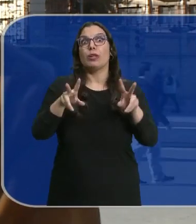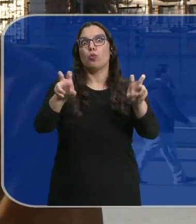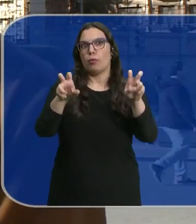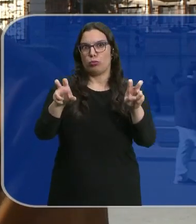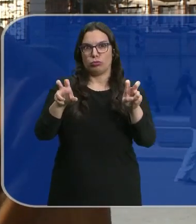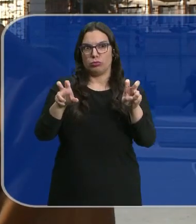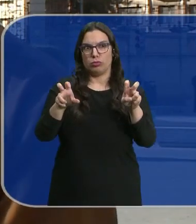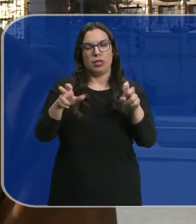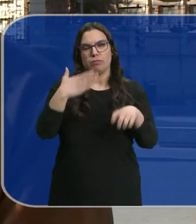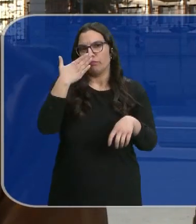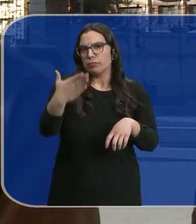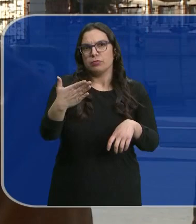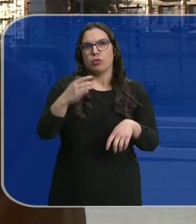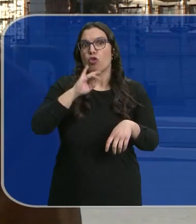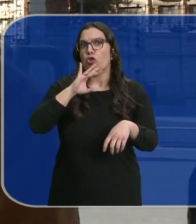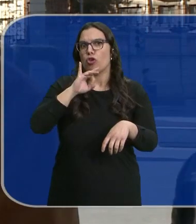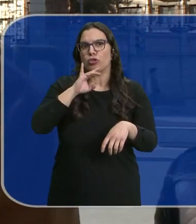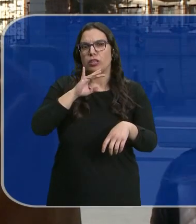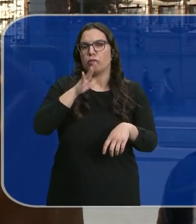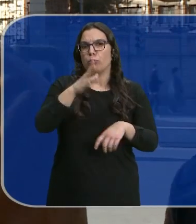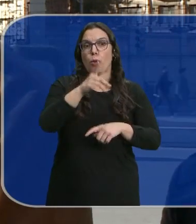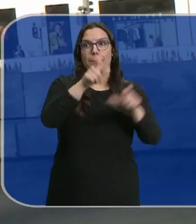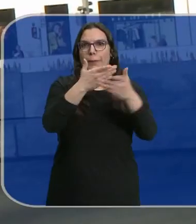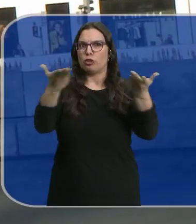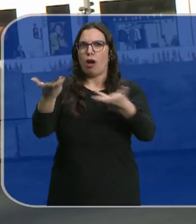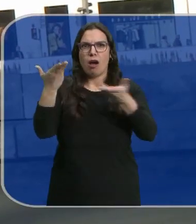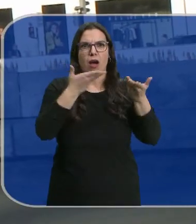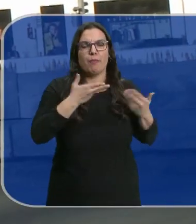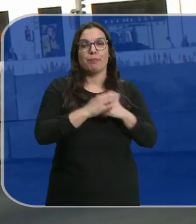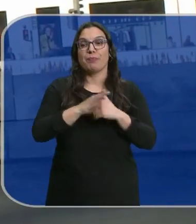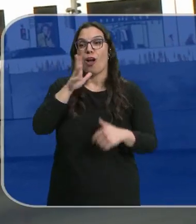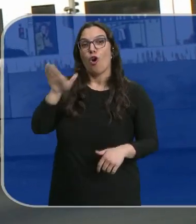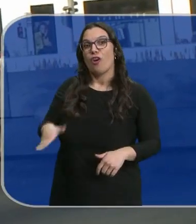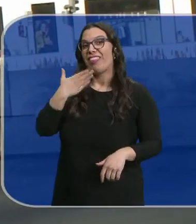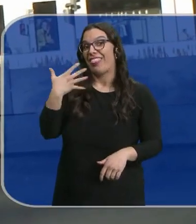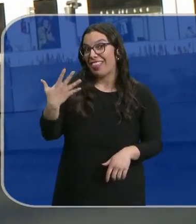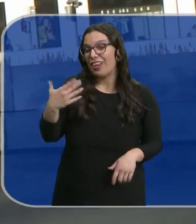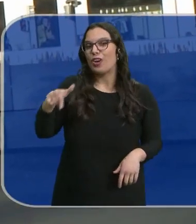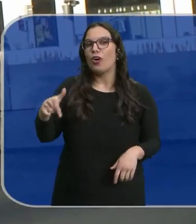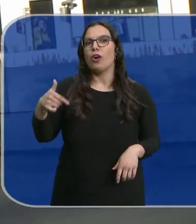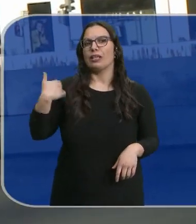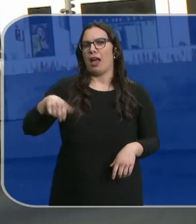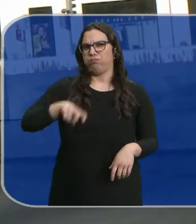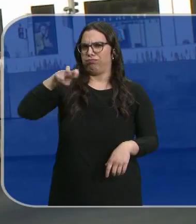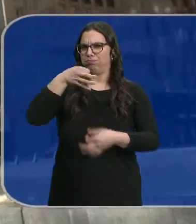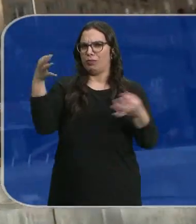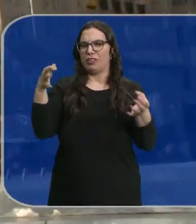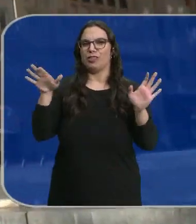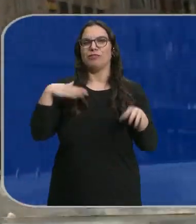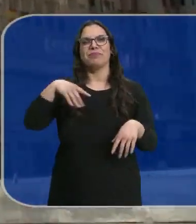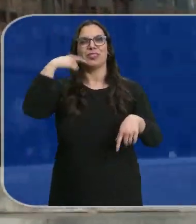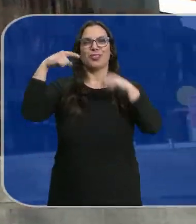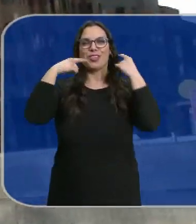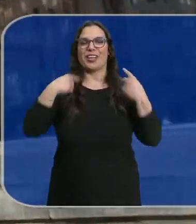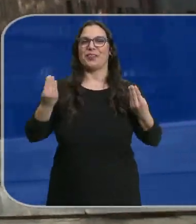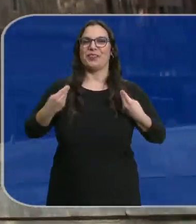médula y la verdad que muy contentos con la respuesta de la gente. Ahora Cataleya, con 5 años y totalmente recuperada, sonríe